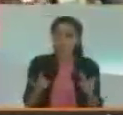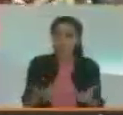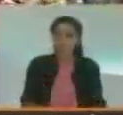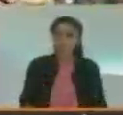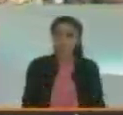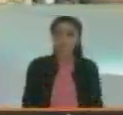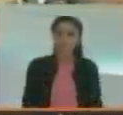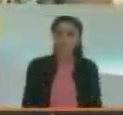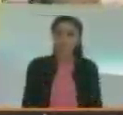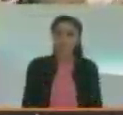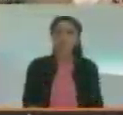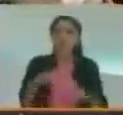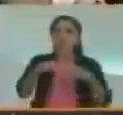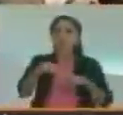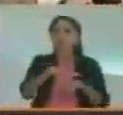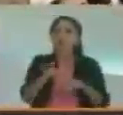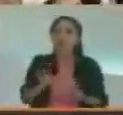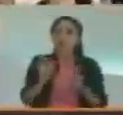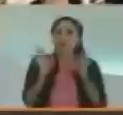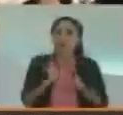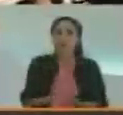Santos? ¿Dónde se elige?